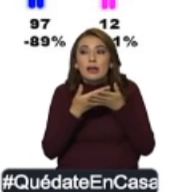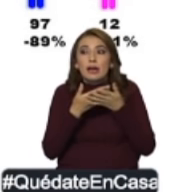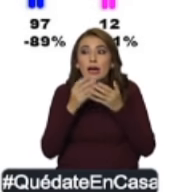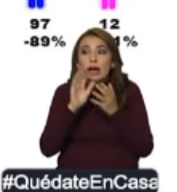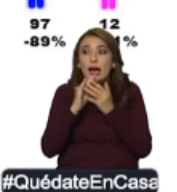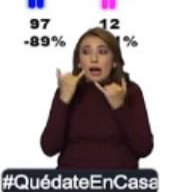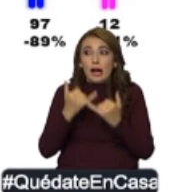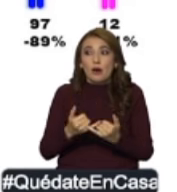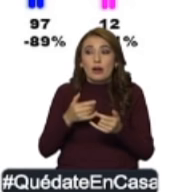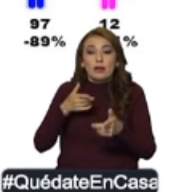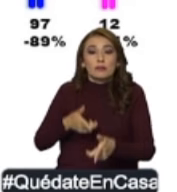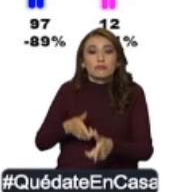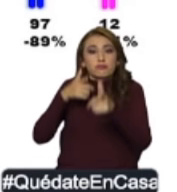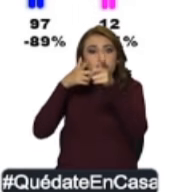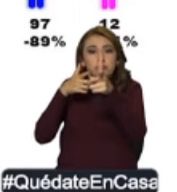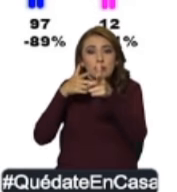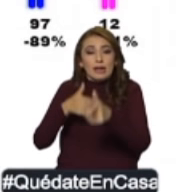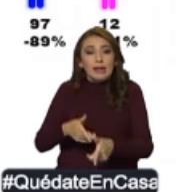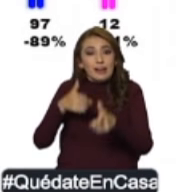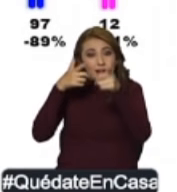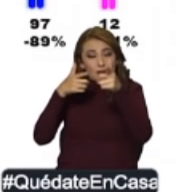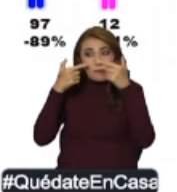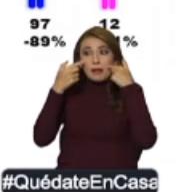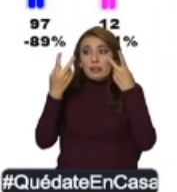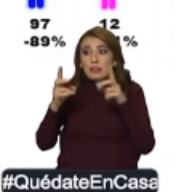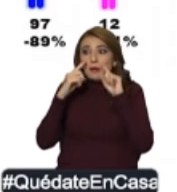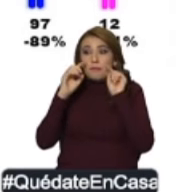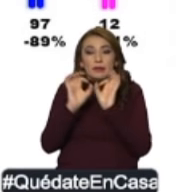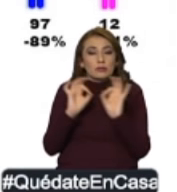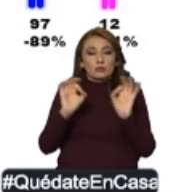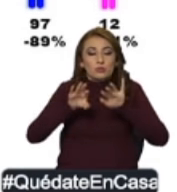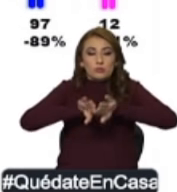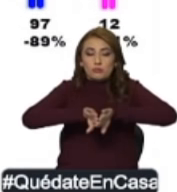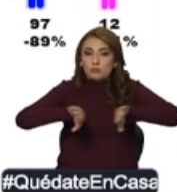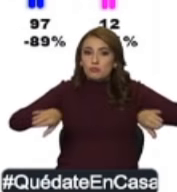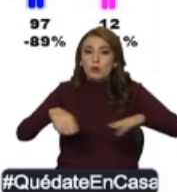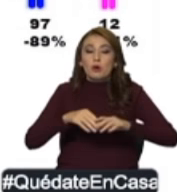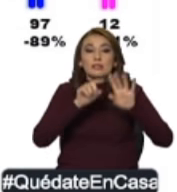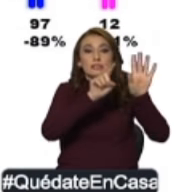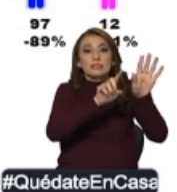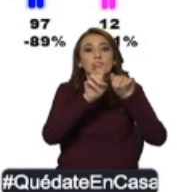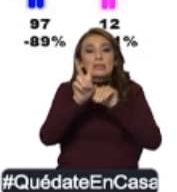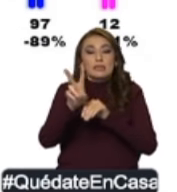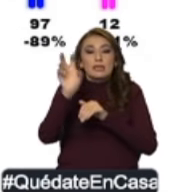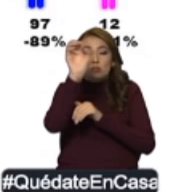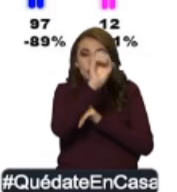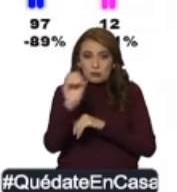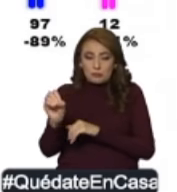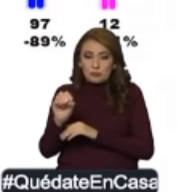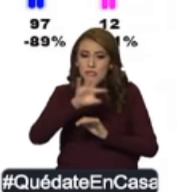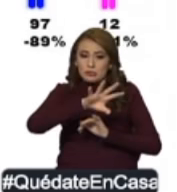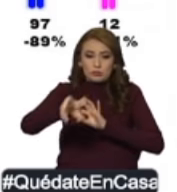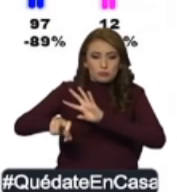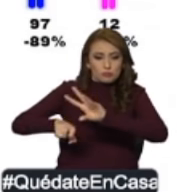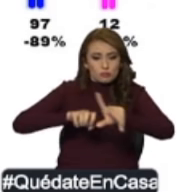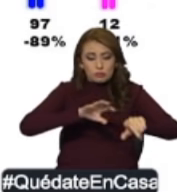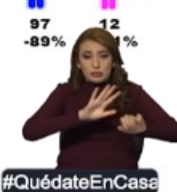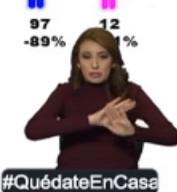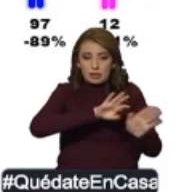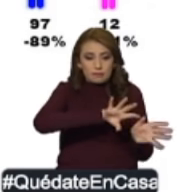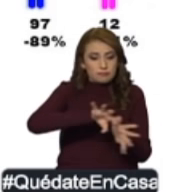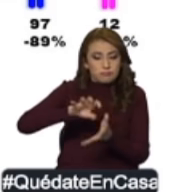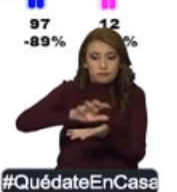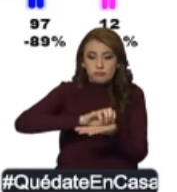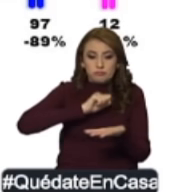evitar que exista la posibilidad de contacto con armas de fuego. Hemos retirado un número significativo de armas de fuego.